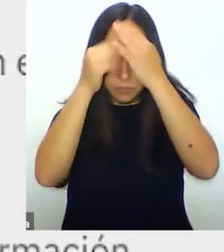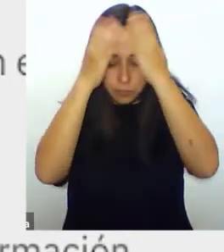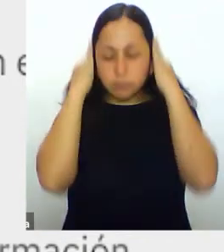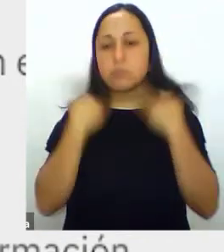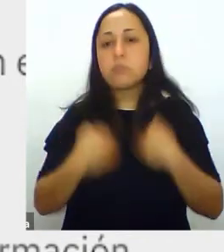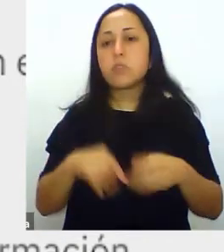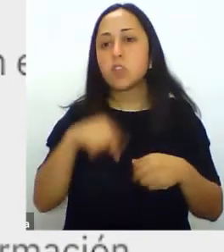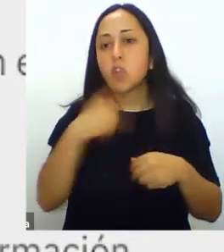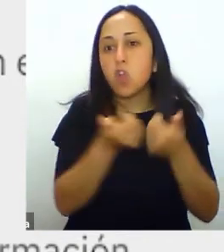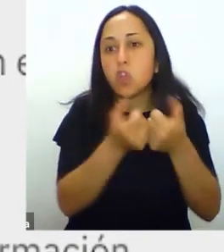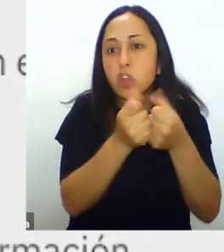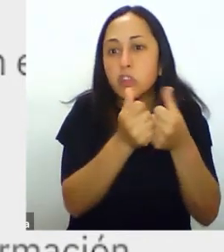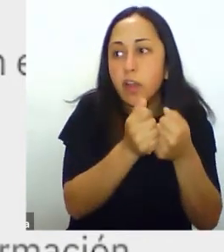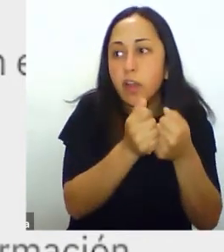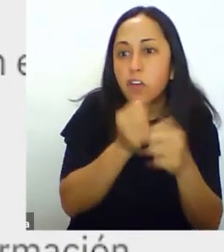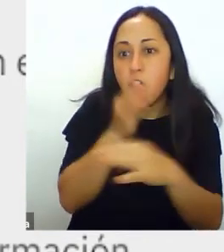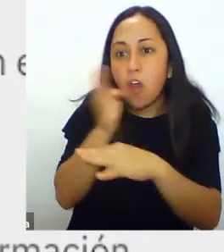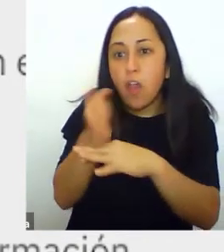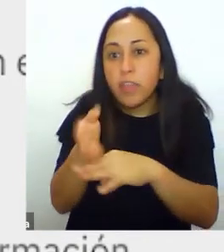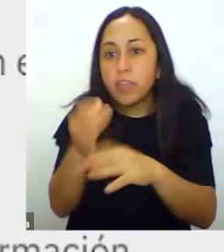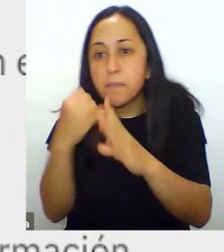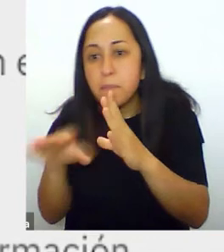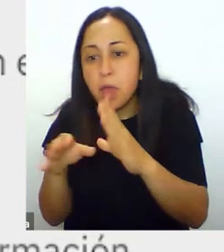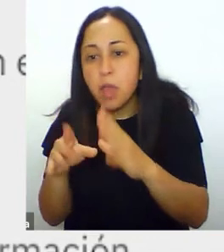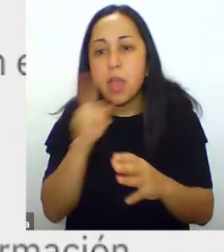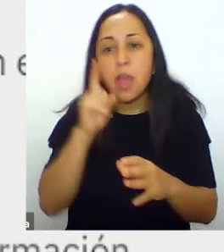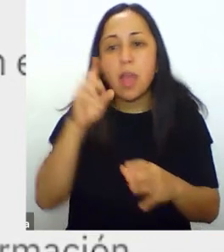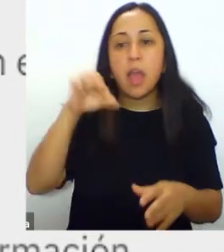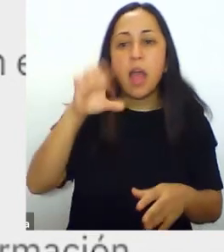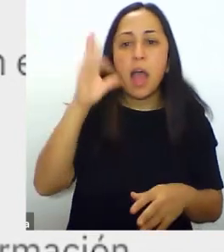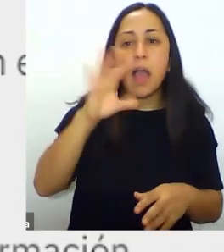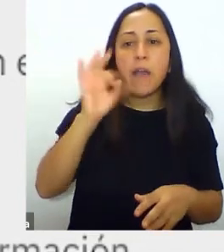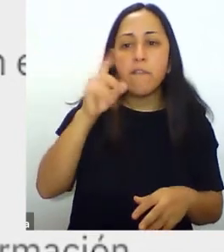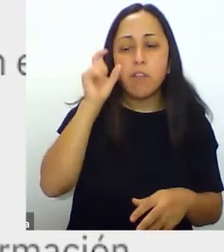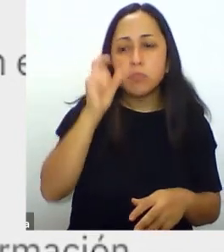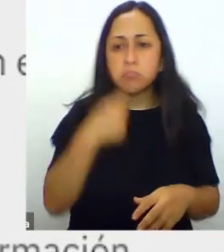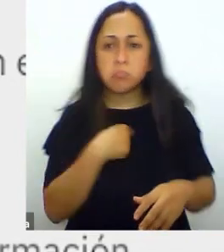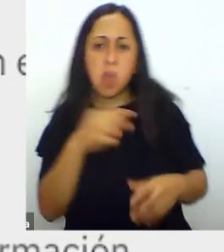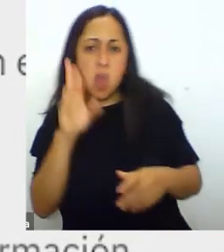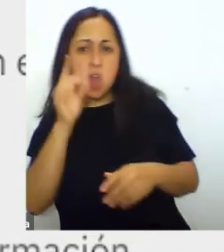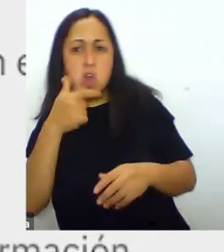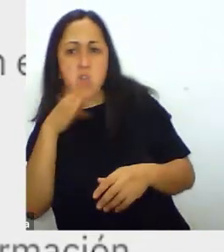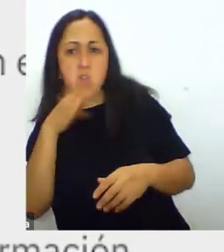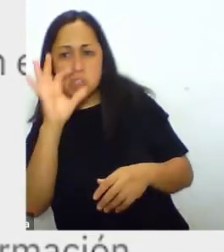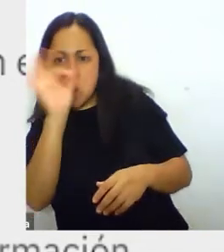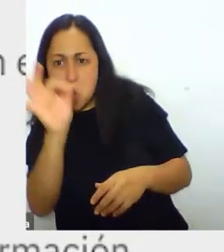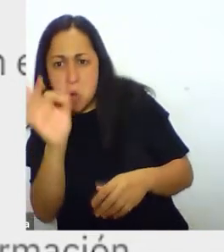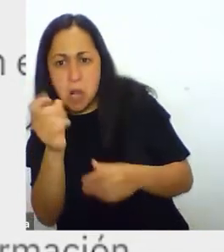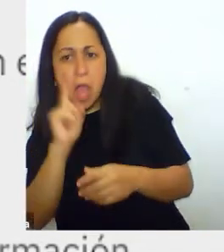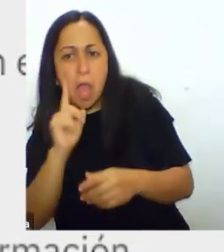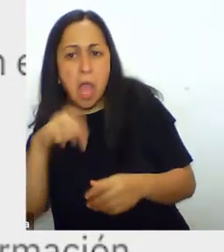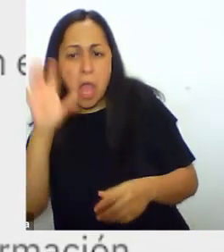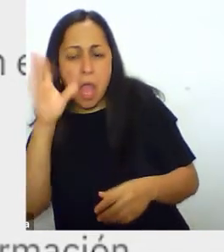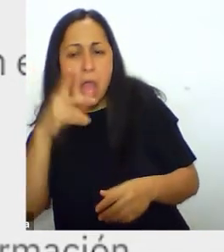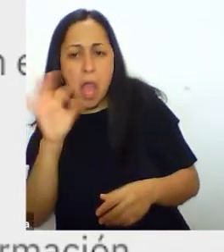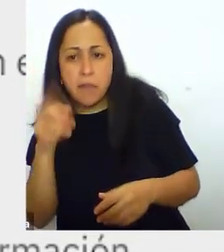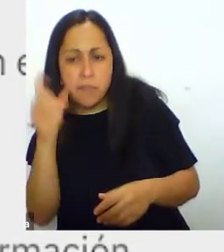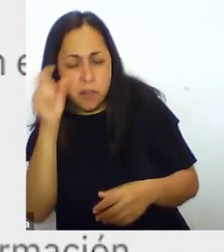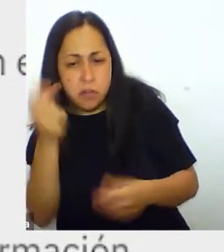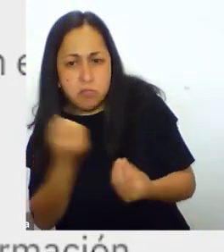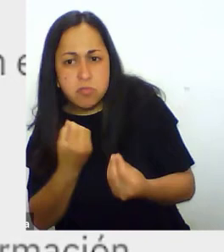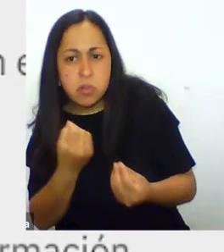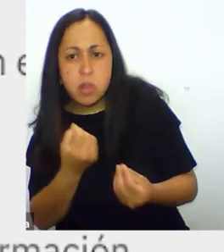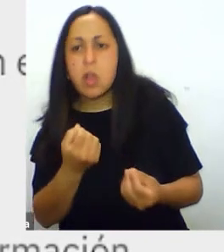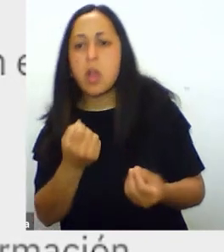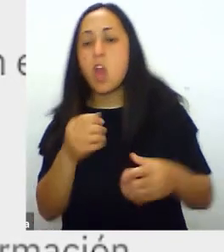por un teléfono iPhone, aunque Rosa nunca había tenido un teléfono de ese tipo. Pero su exnovio sí.